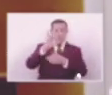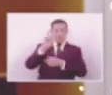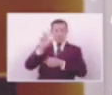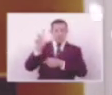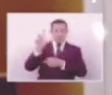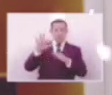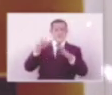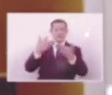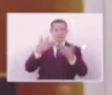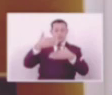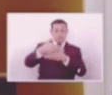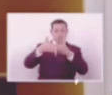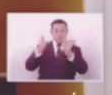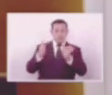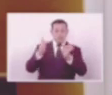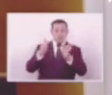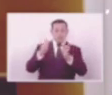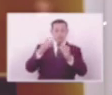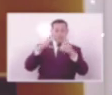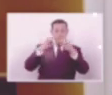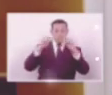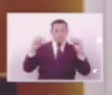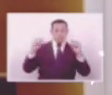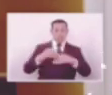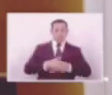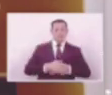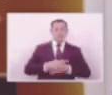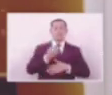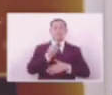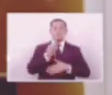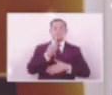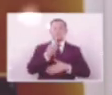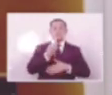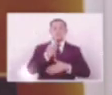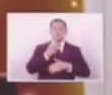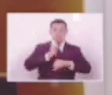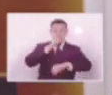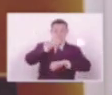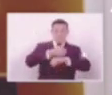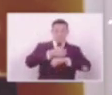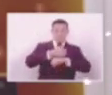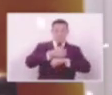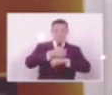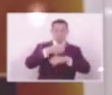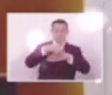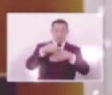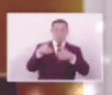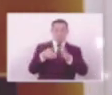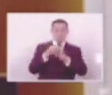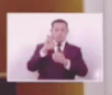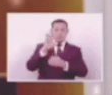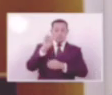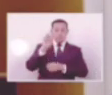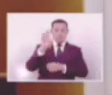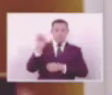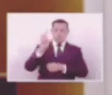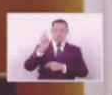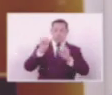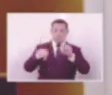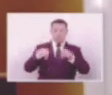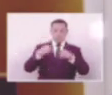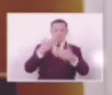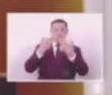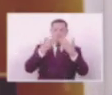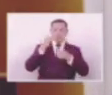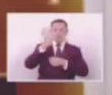en la cámara de cojutepeque quien lo quien declaró que el diputado Romero no podía justificar